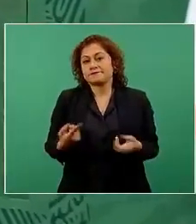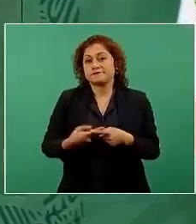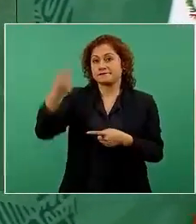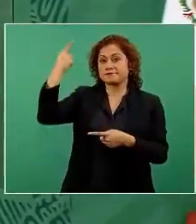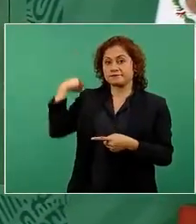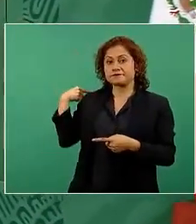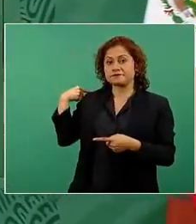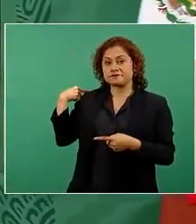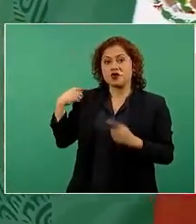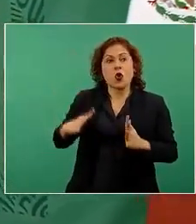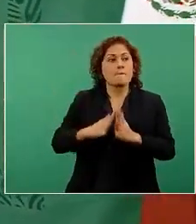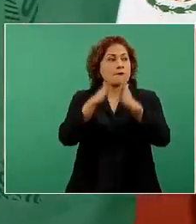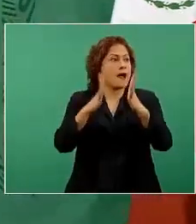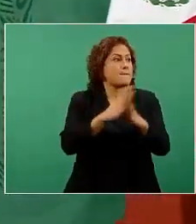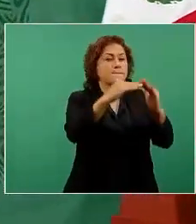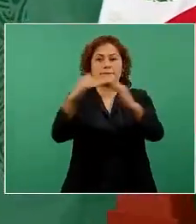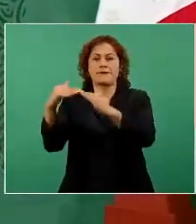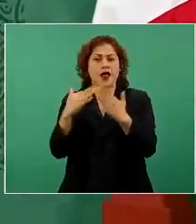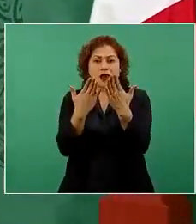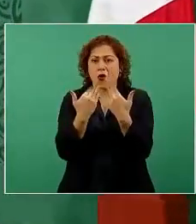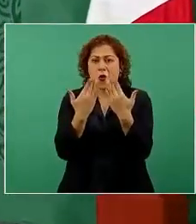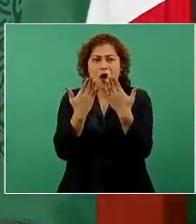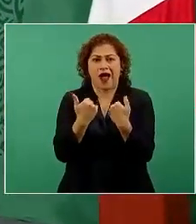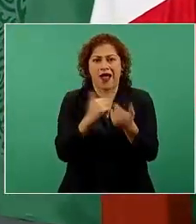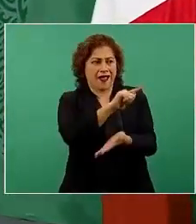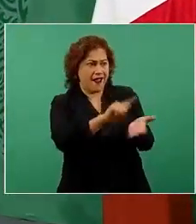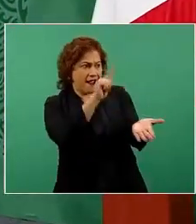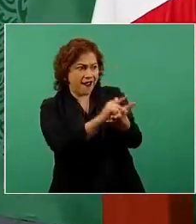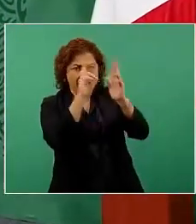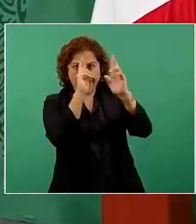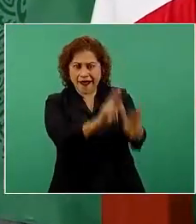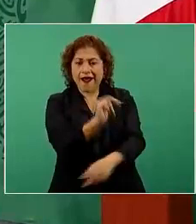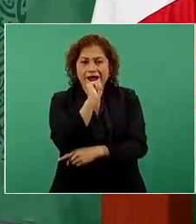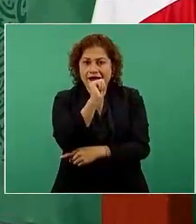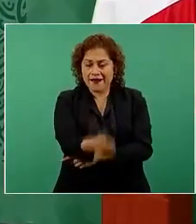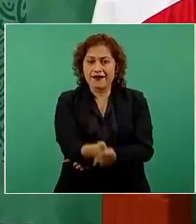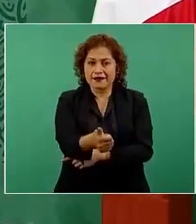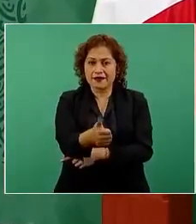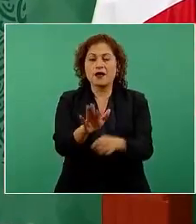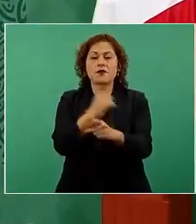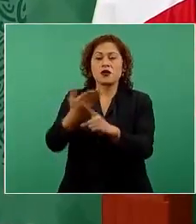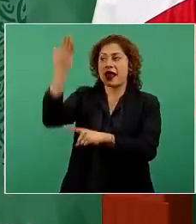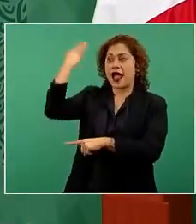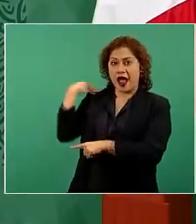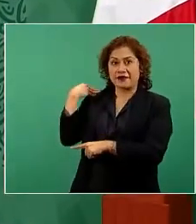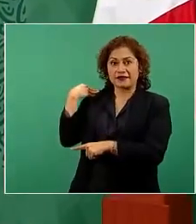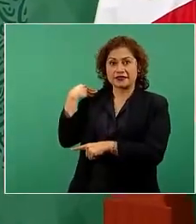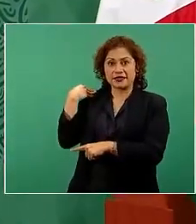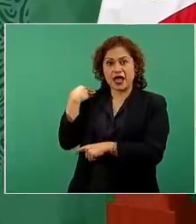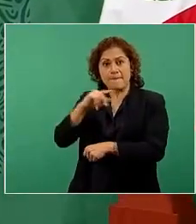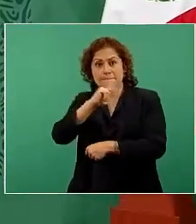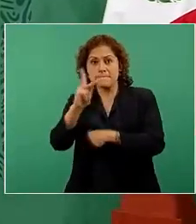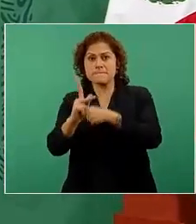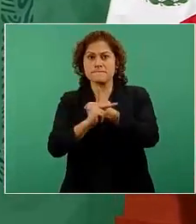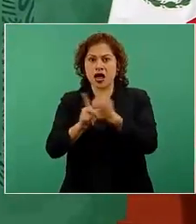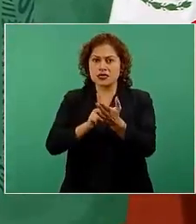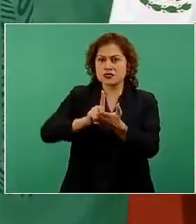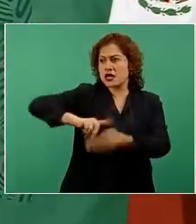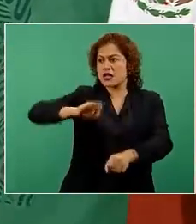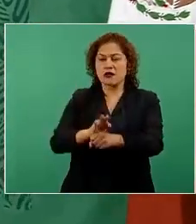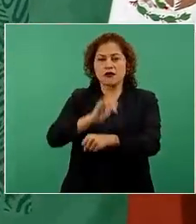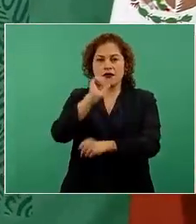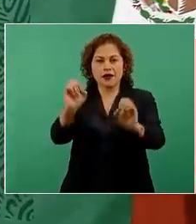democracia, por la falta de legalidad, porque no existía un auténtico Estado de Derecho. Es un Estado de